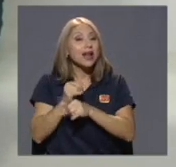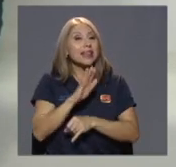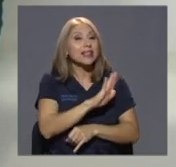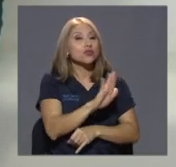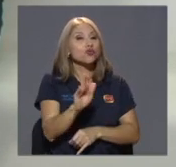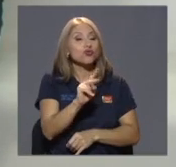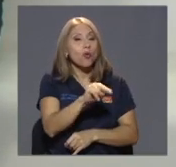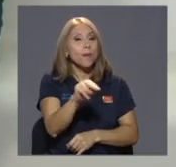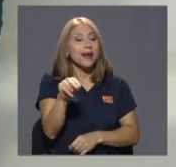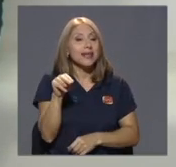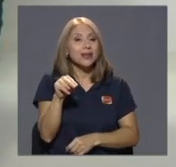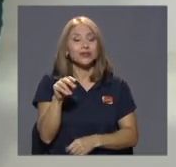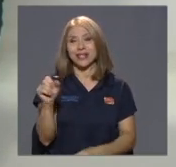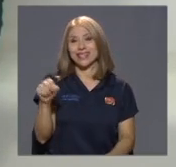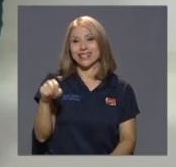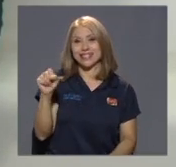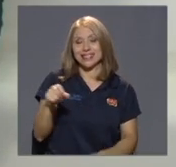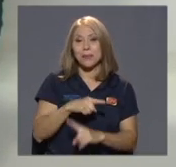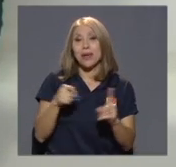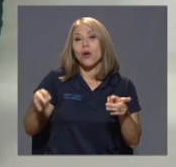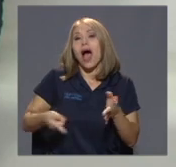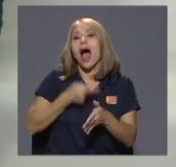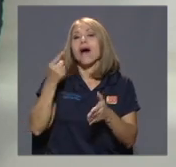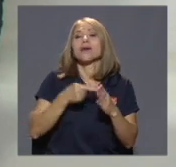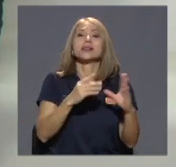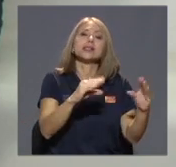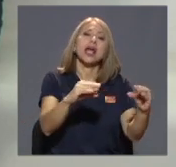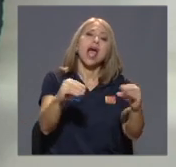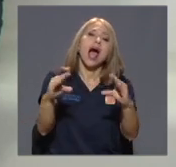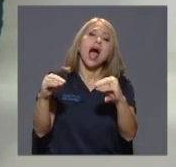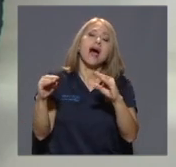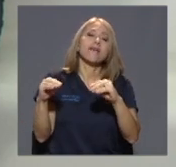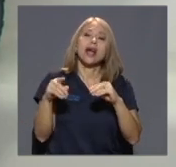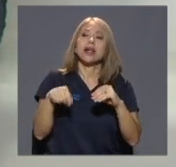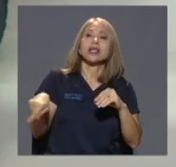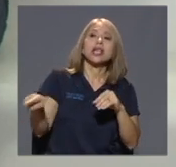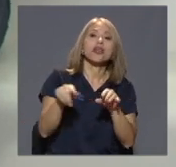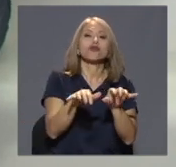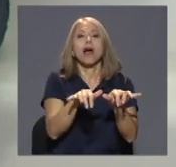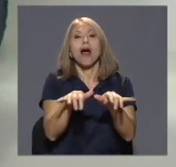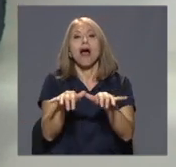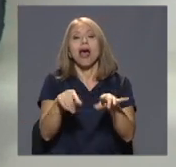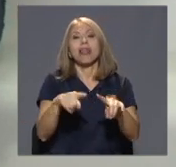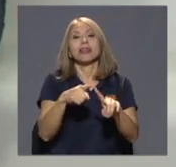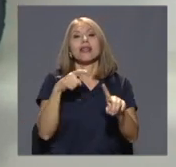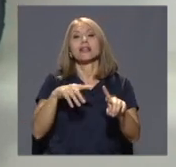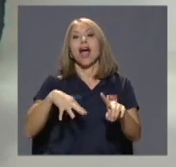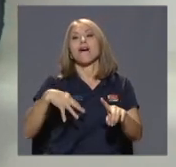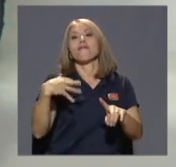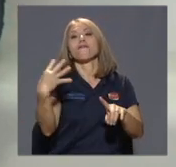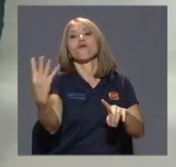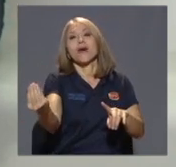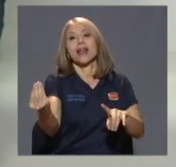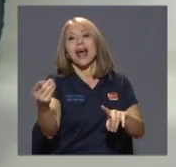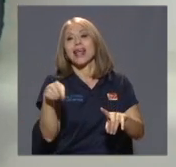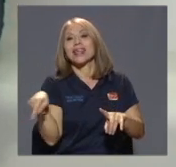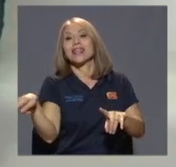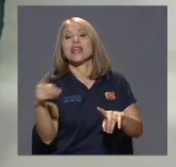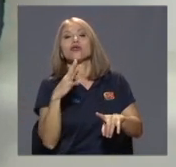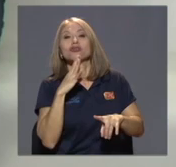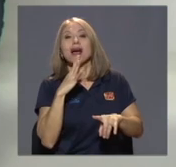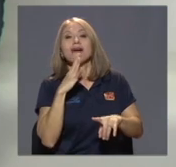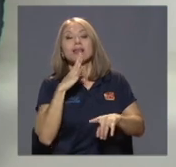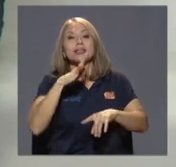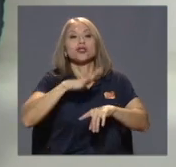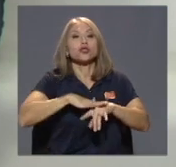digo es porque a veces hablan mucho un poco desde afuera también. En cuanto a lo interno, que es una crítica que se